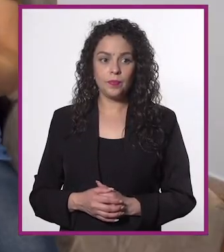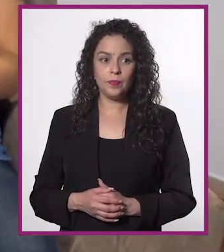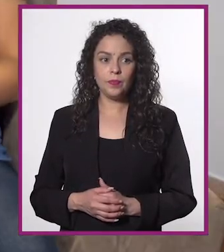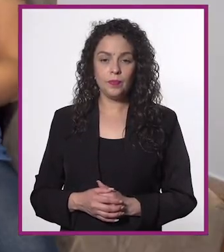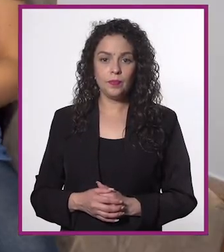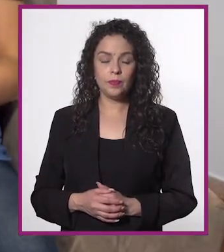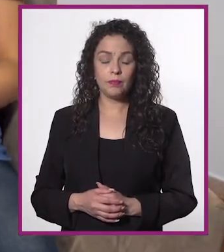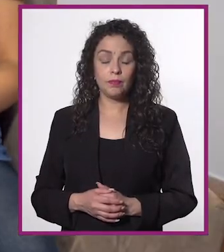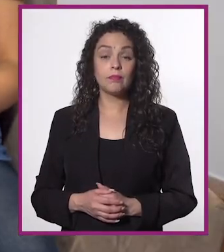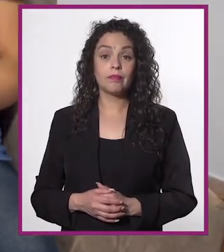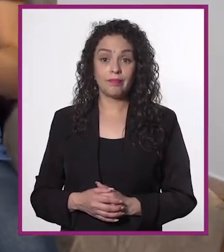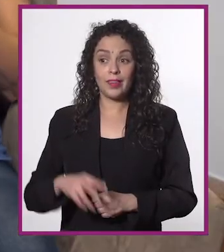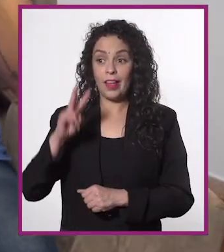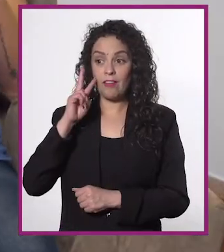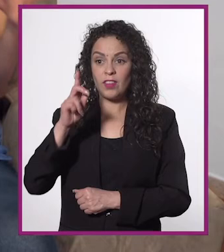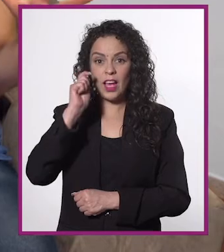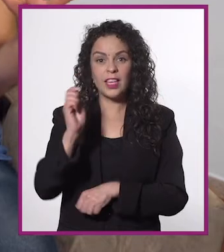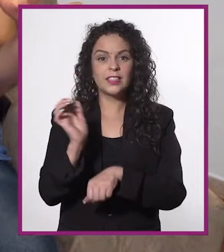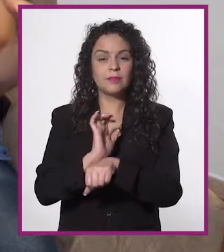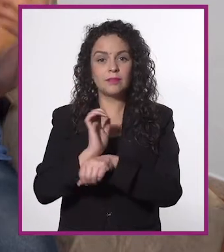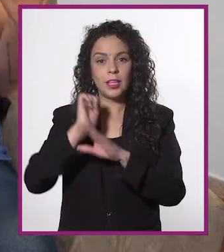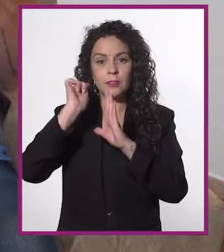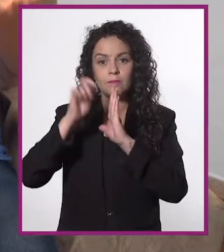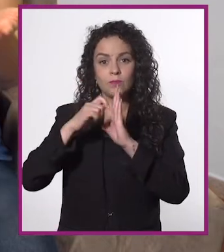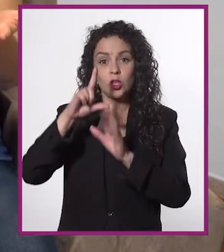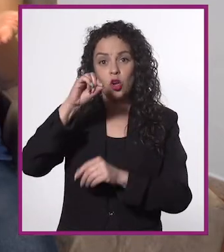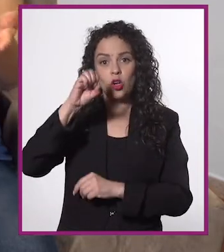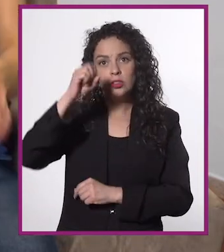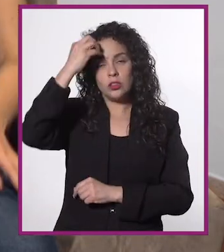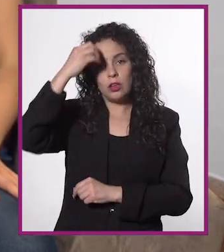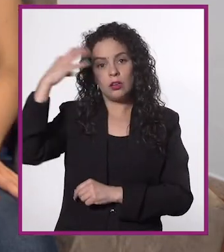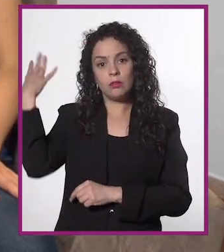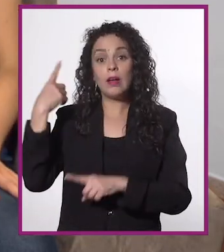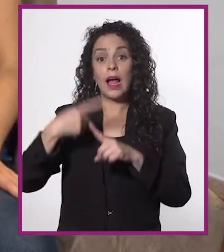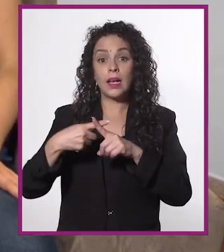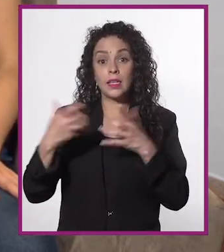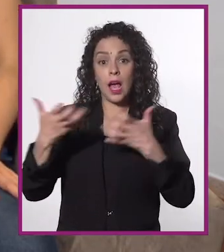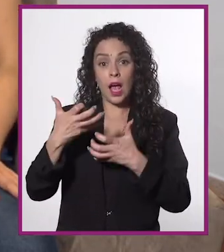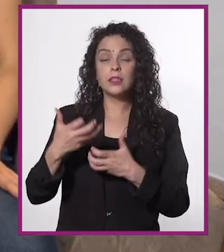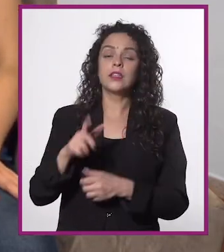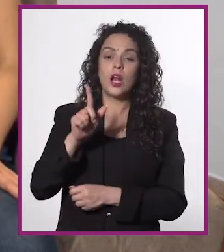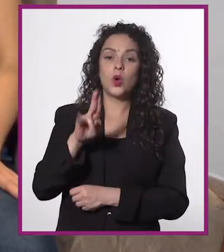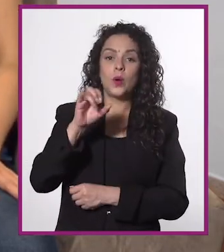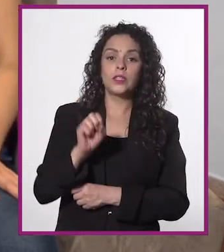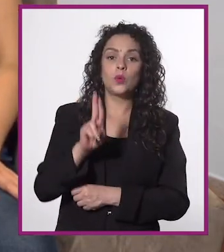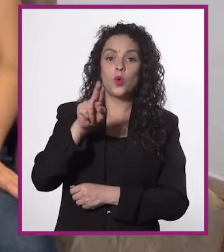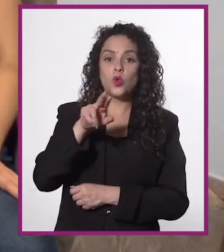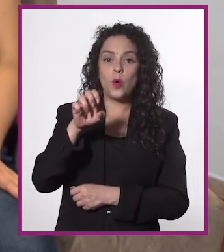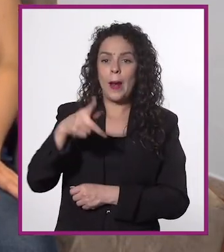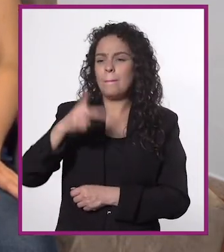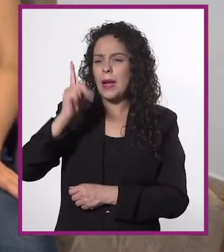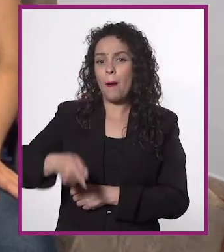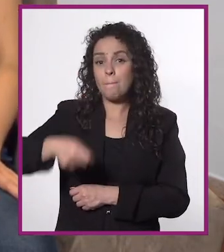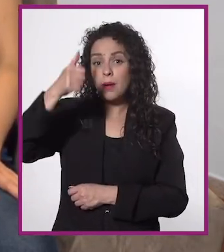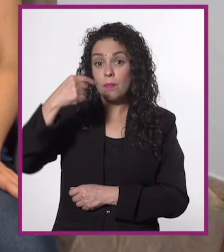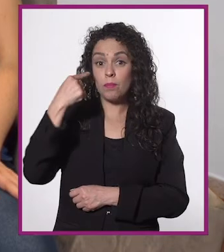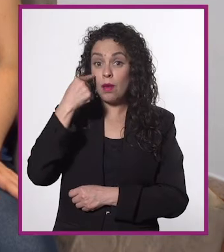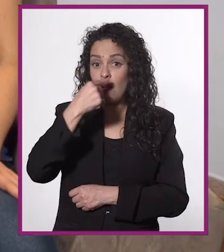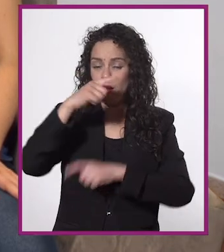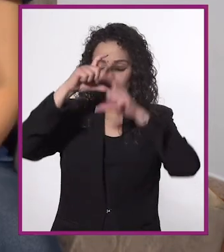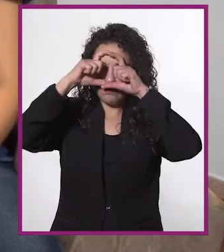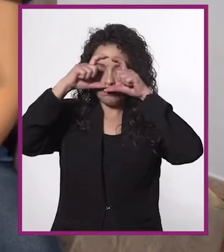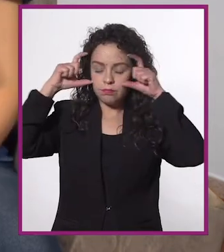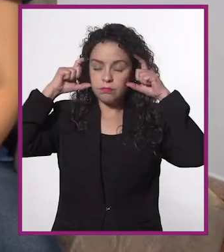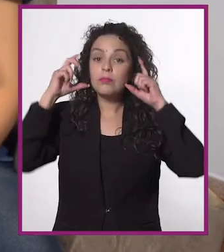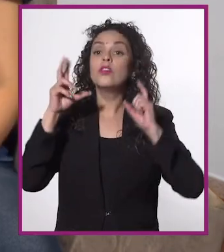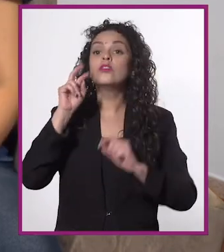Vamos a ver una escena de la película Los Olvidados, de Luis Buñuel. Pero primero nos vamos a vendar los ojos para solo escuchar el audio de la